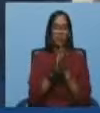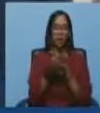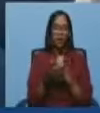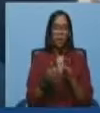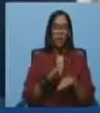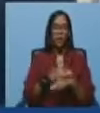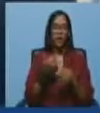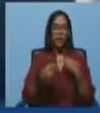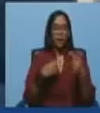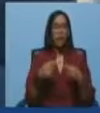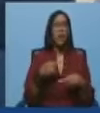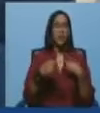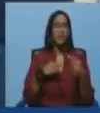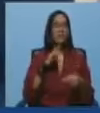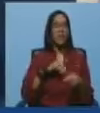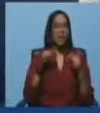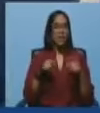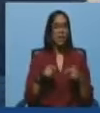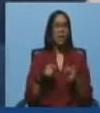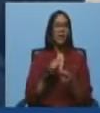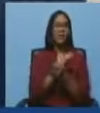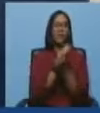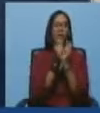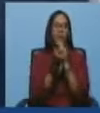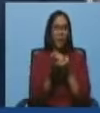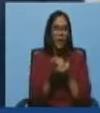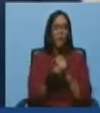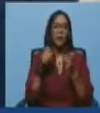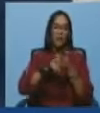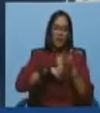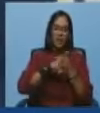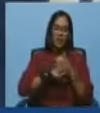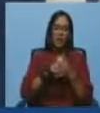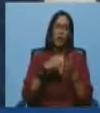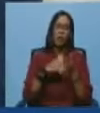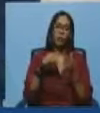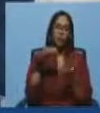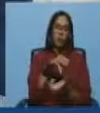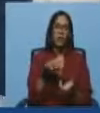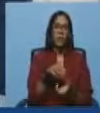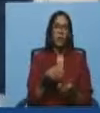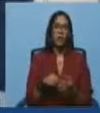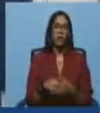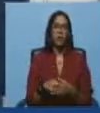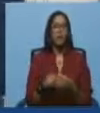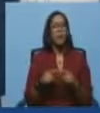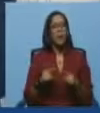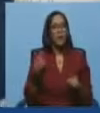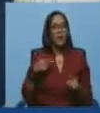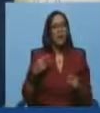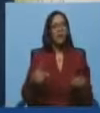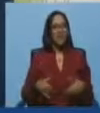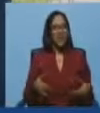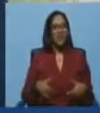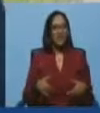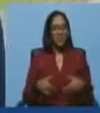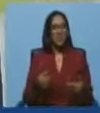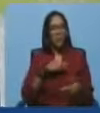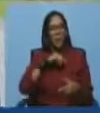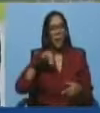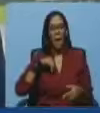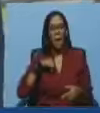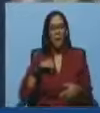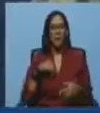hay una revolución. Las revoluciones están ahí para transformarla, para batallar en contra de esos problemas. Pero tenemos que hacer un esfuerzo como militantes